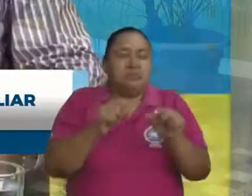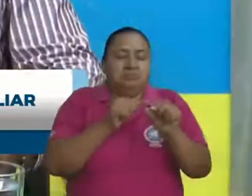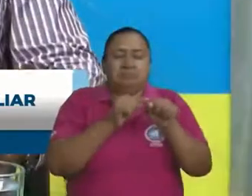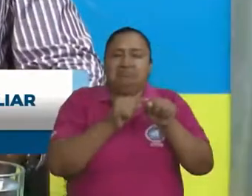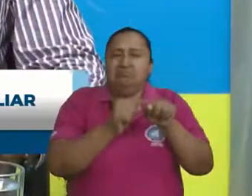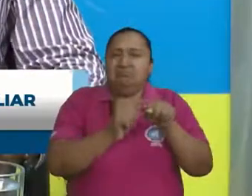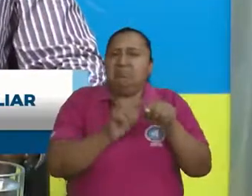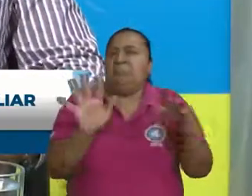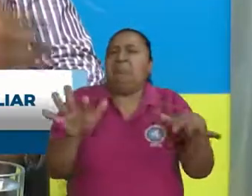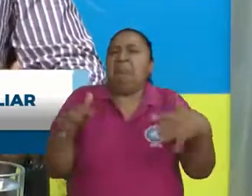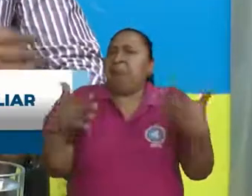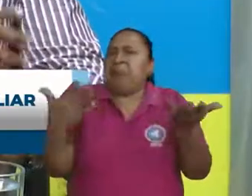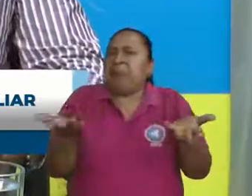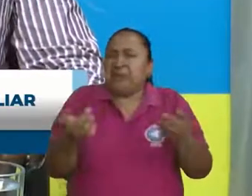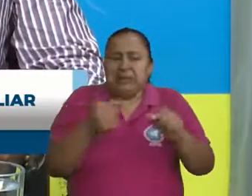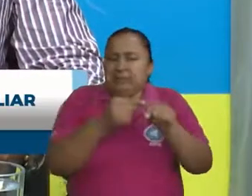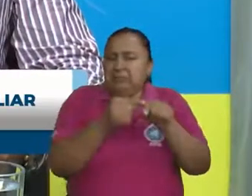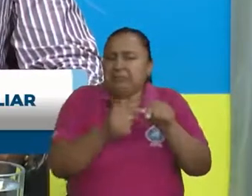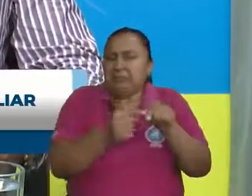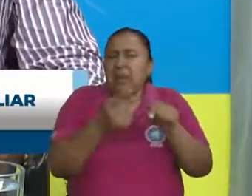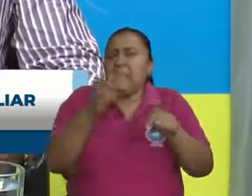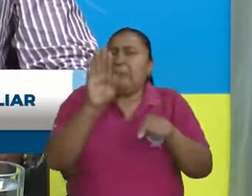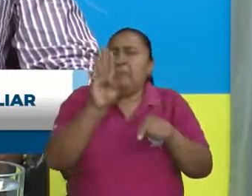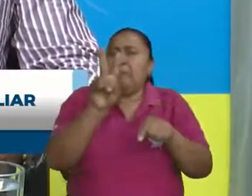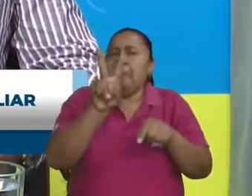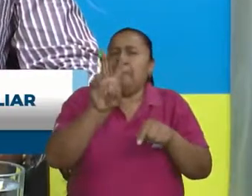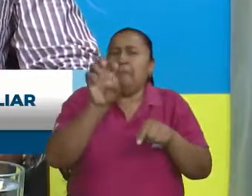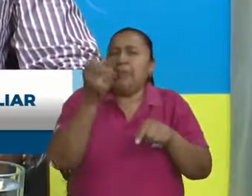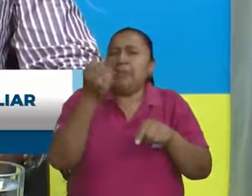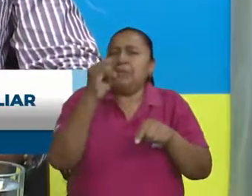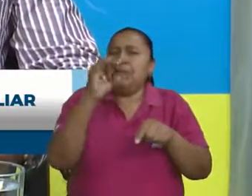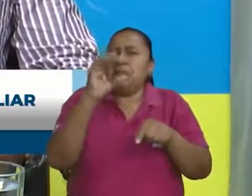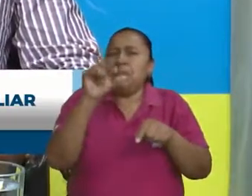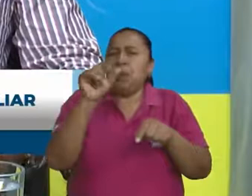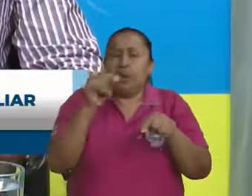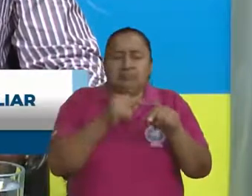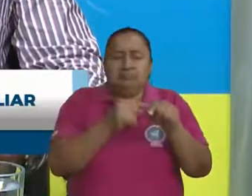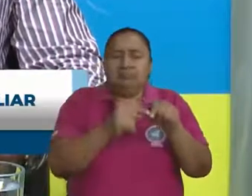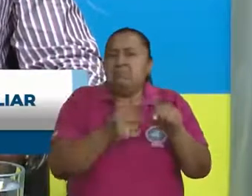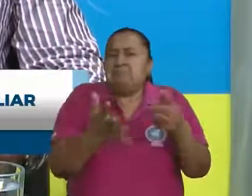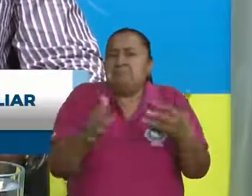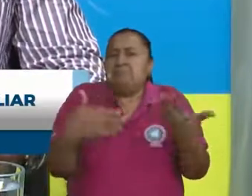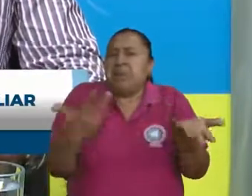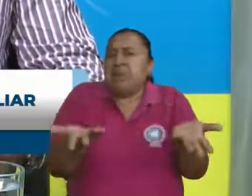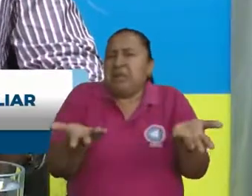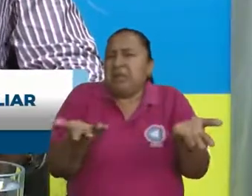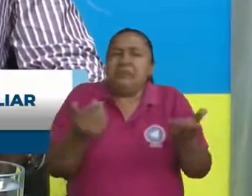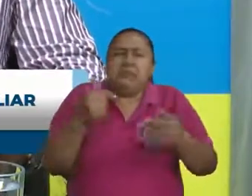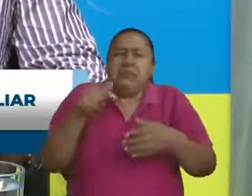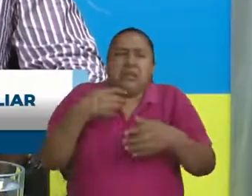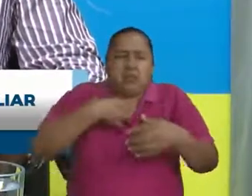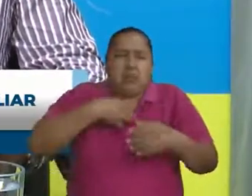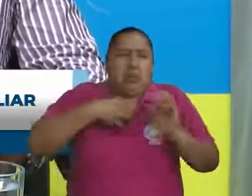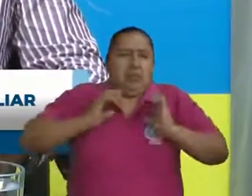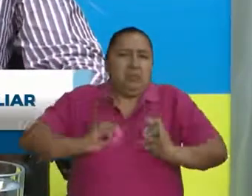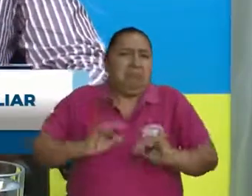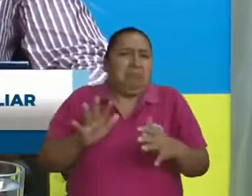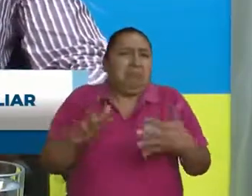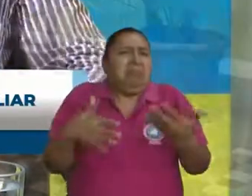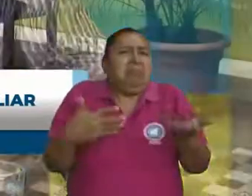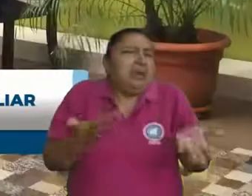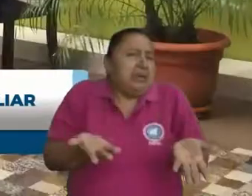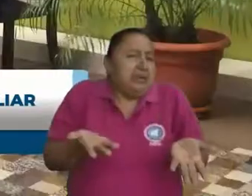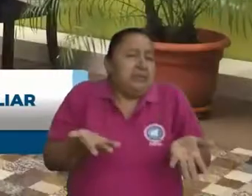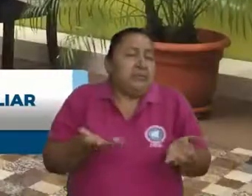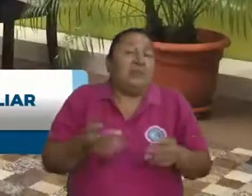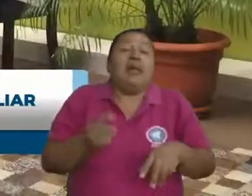No está de más hacerla ya después. ¿Cuál es la función que juega la vesícula dentro de nuestro organismo? La vesícula